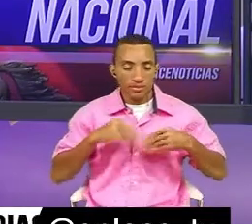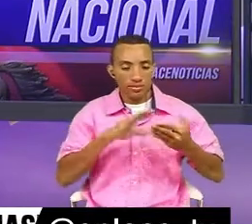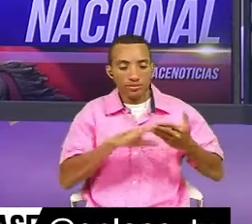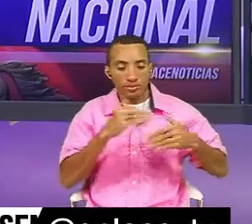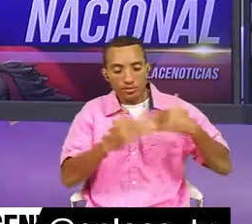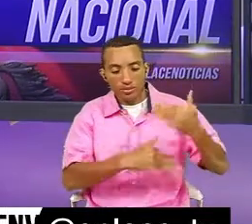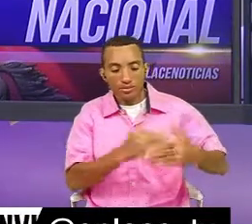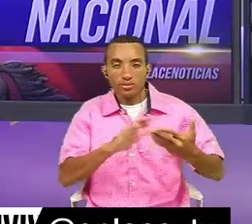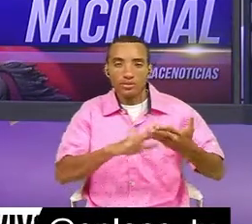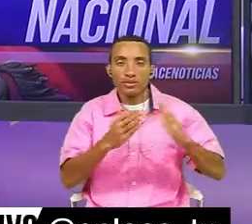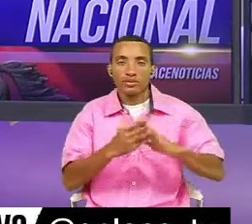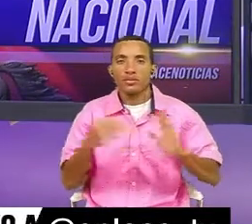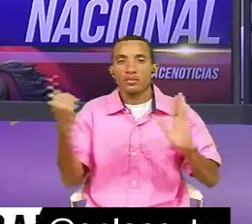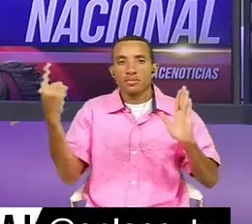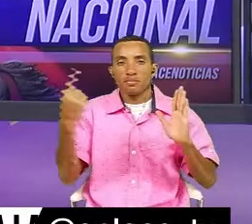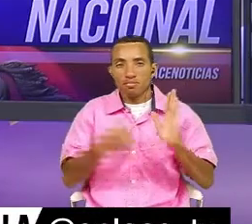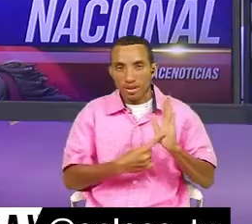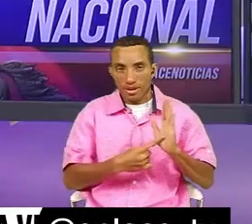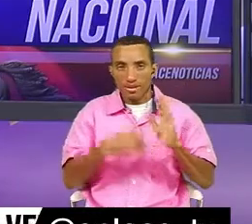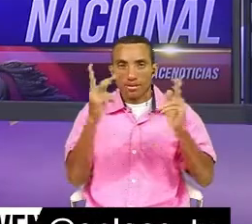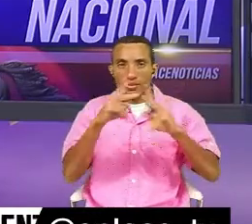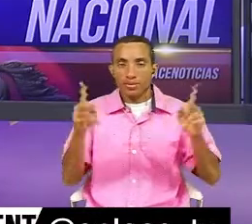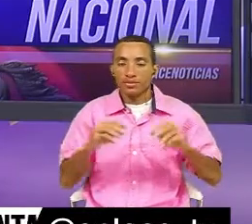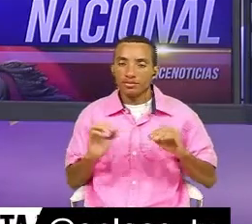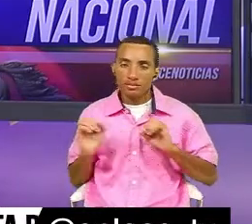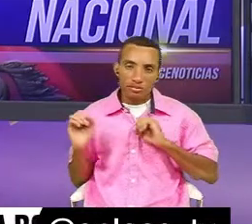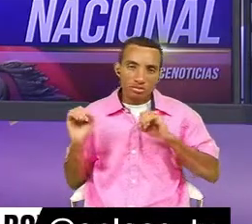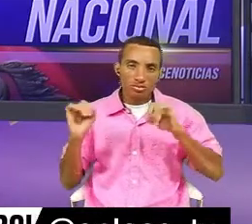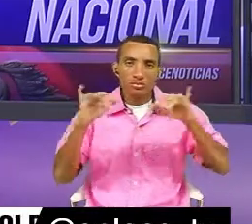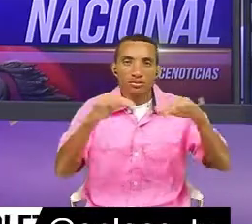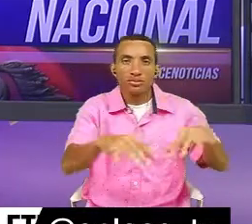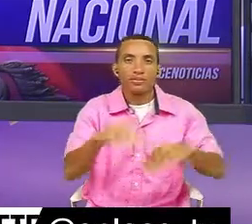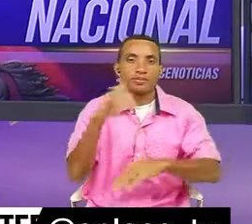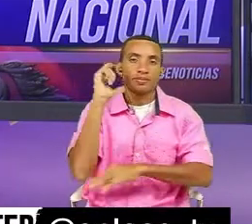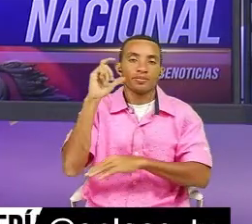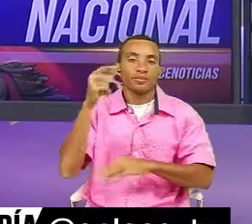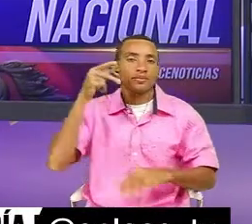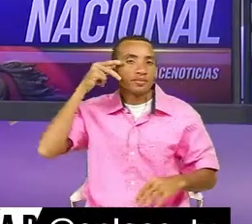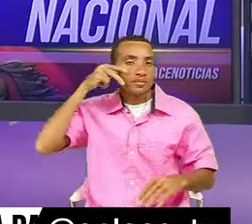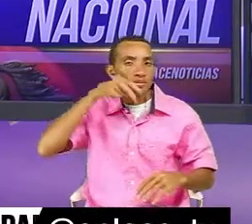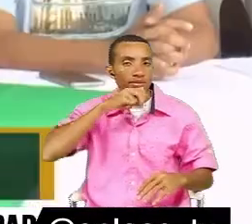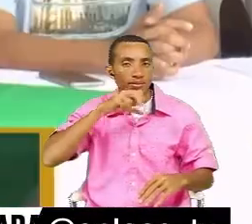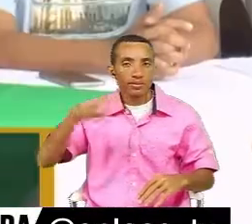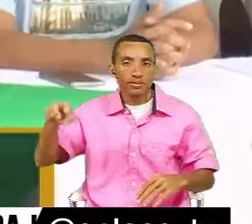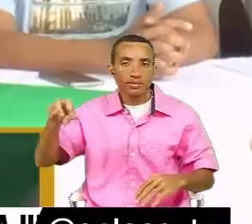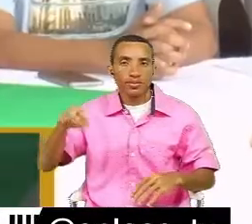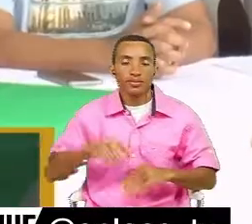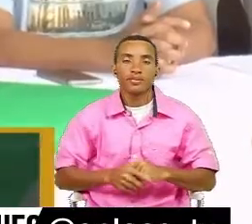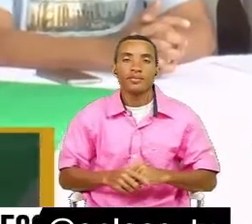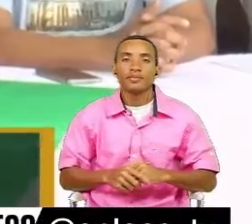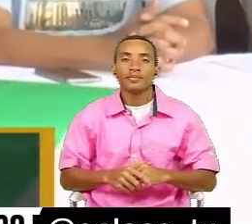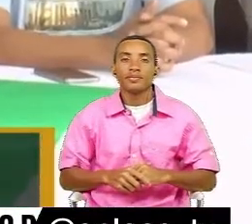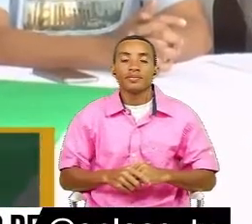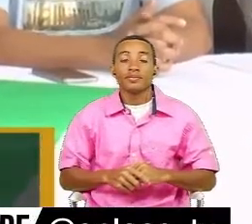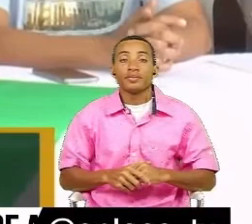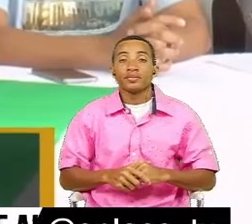Por lo menos 1,000 personas partirán desde Barranca Bermeja hasta Norte de Santander. Como un respaldo a la consolidación del paso hacia el